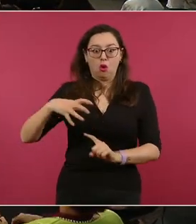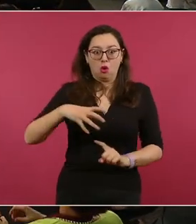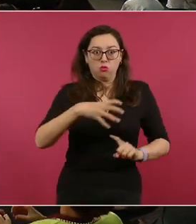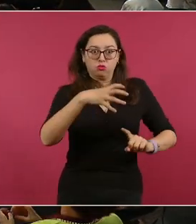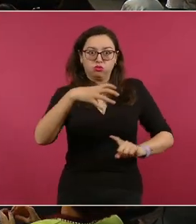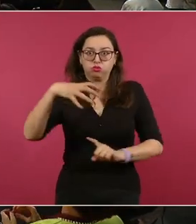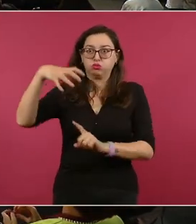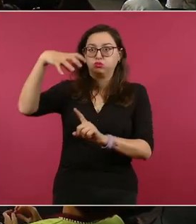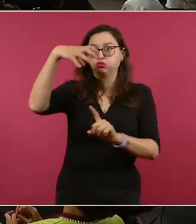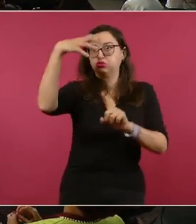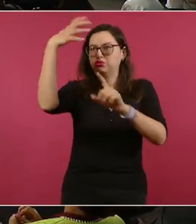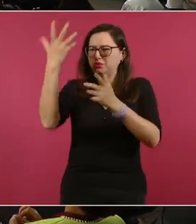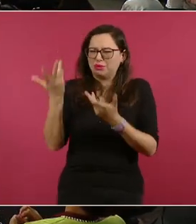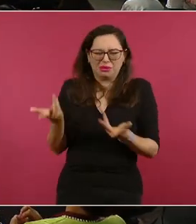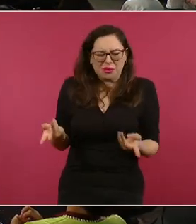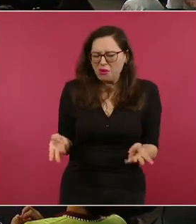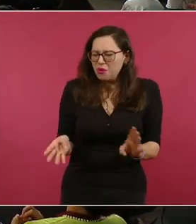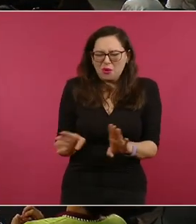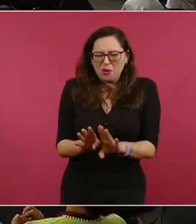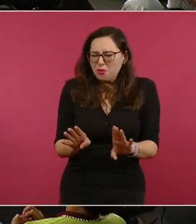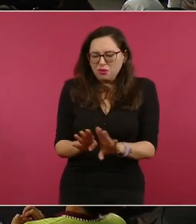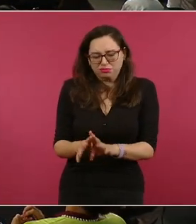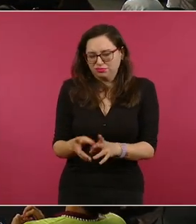¿El que está aquí?